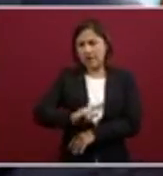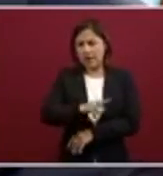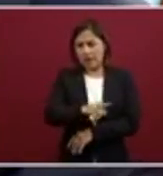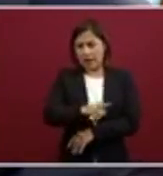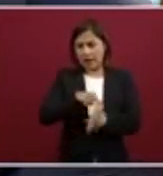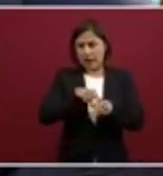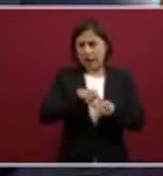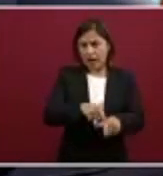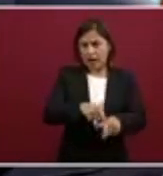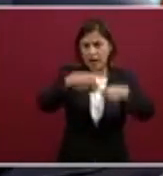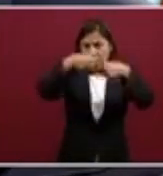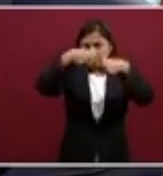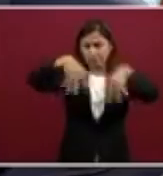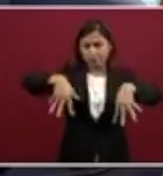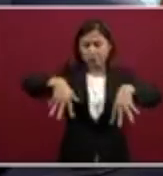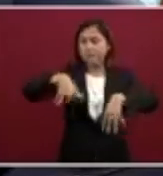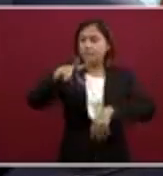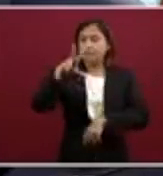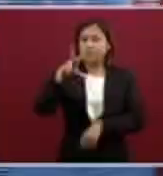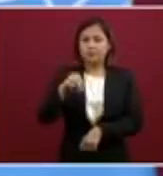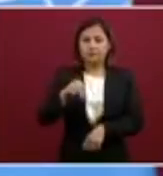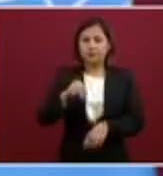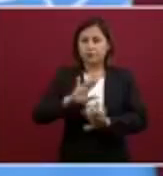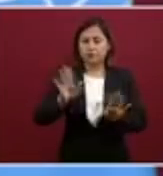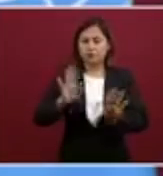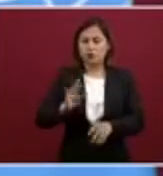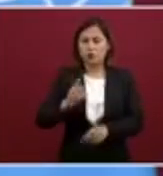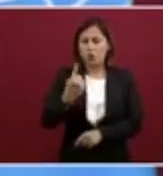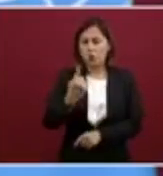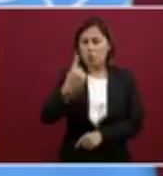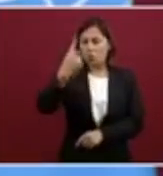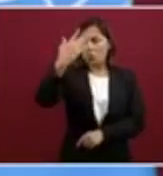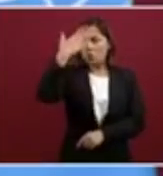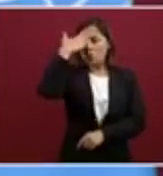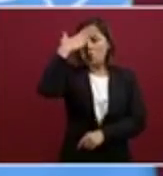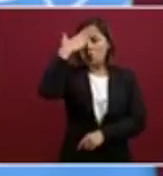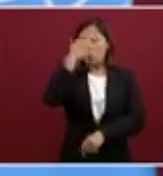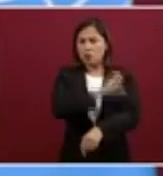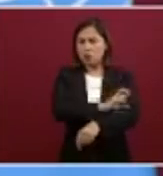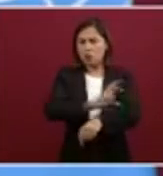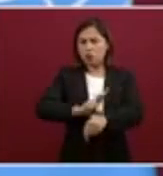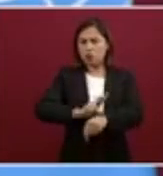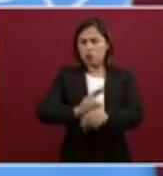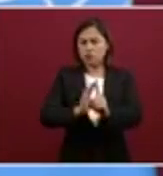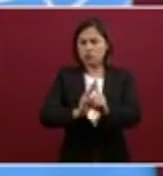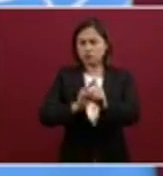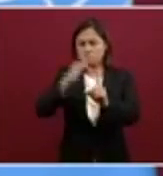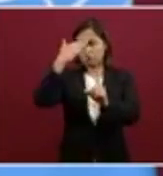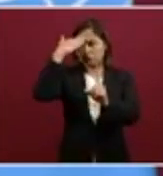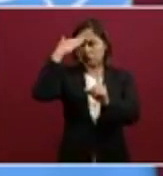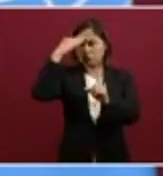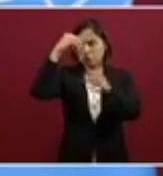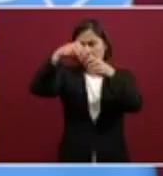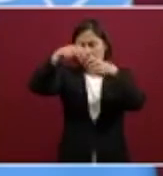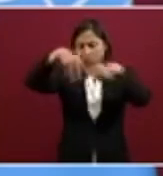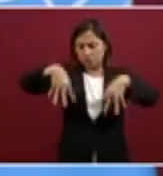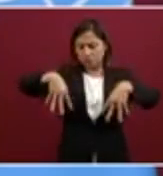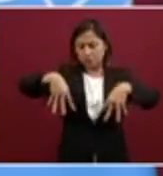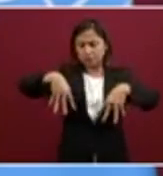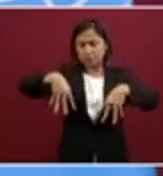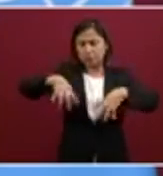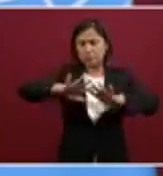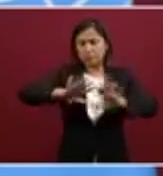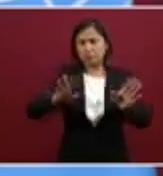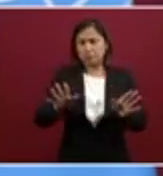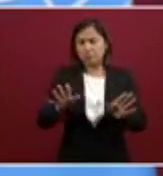esa estructura, una sola coordinación, y se va a atender la demanda